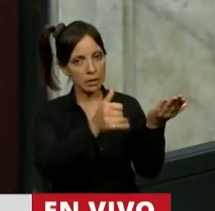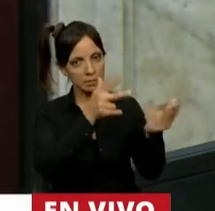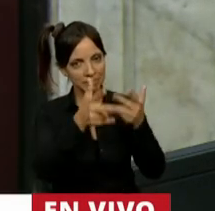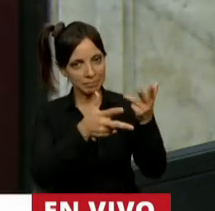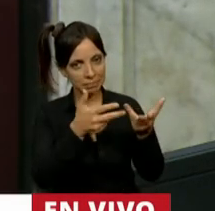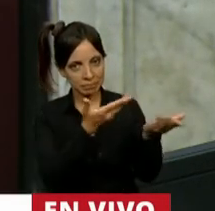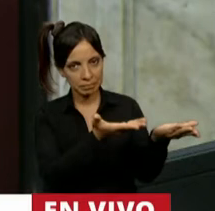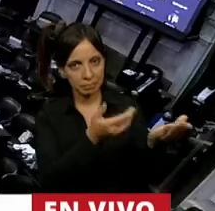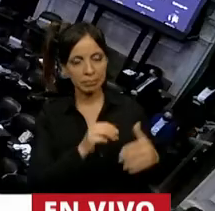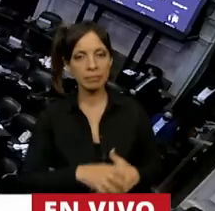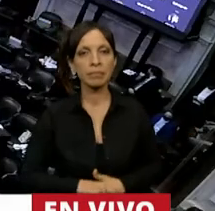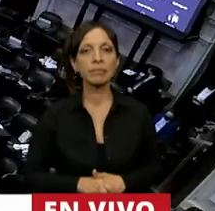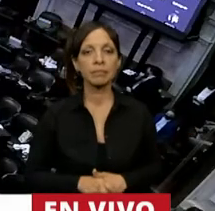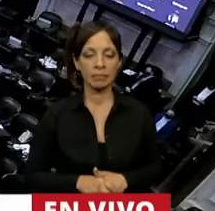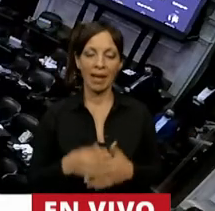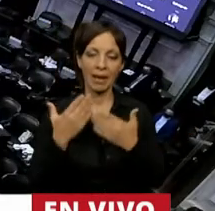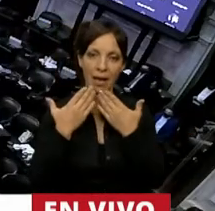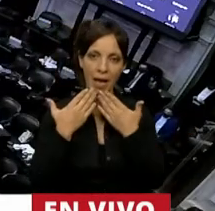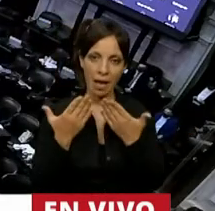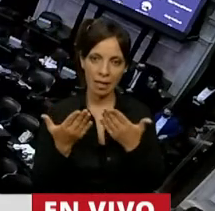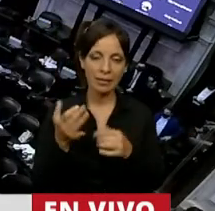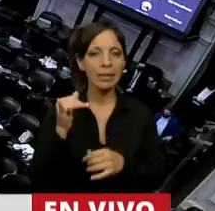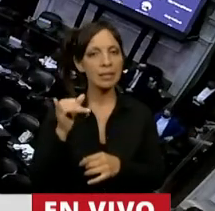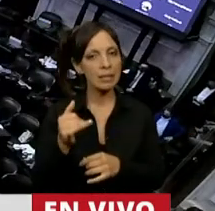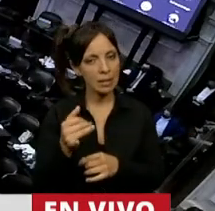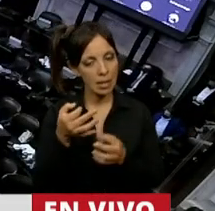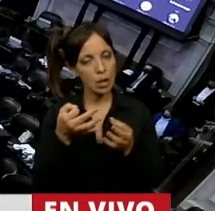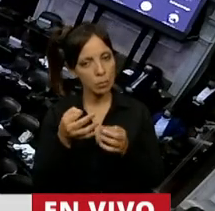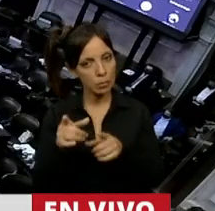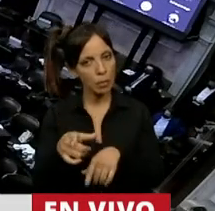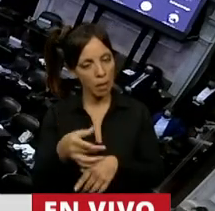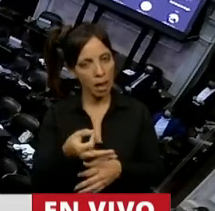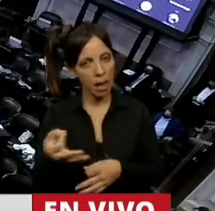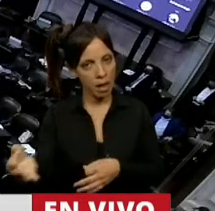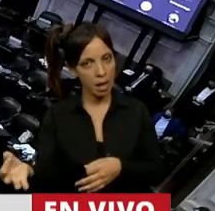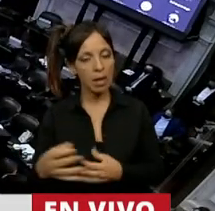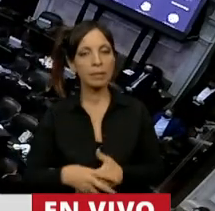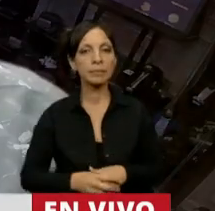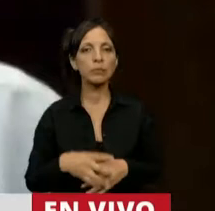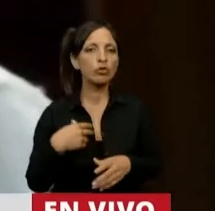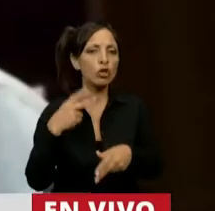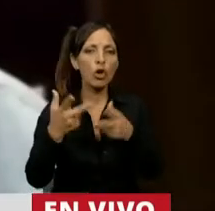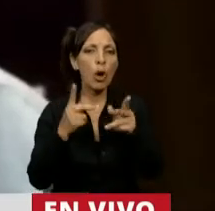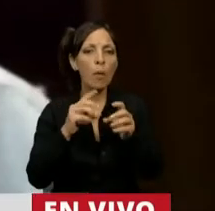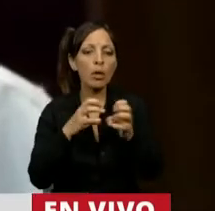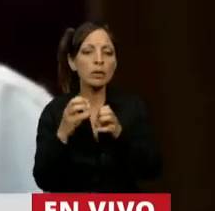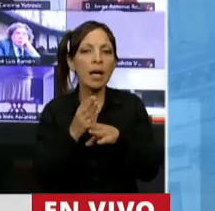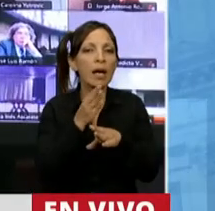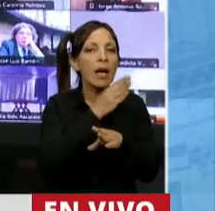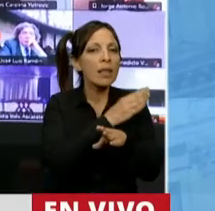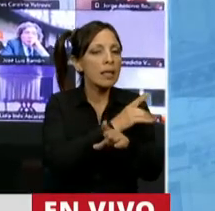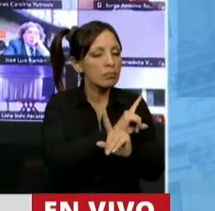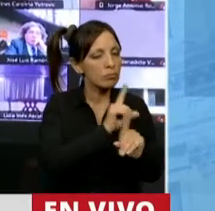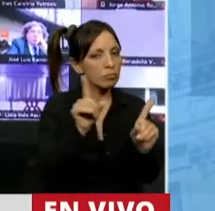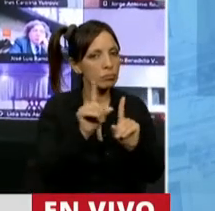agradezco. Le agradezco, así es como usted bien ha dicho. No me refiero a una